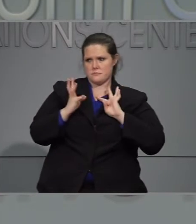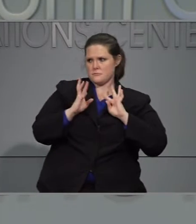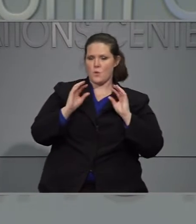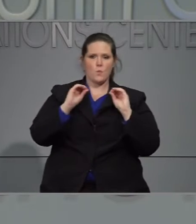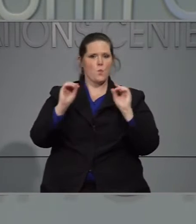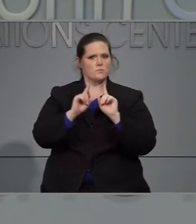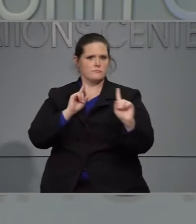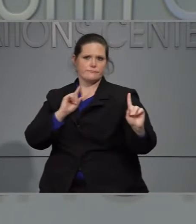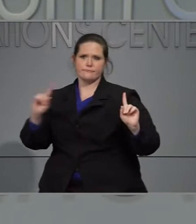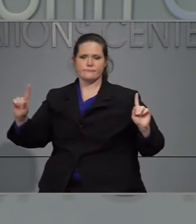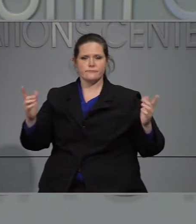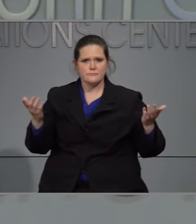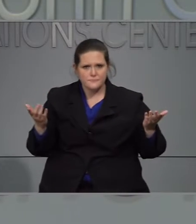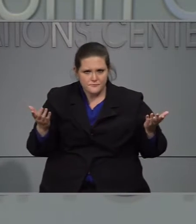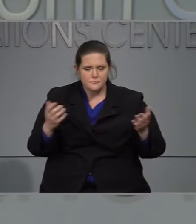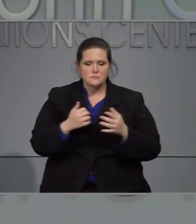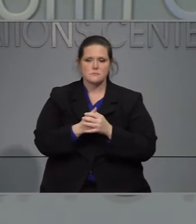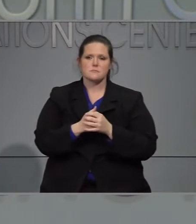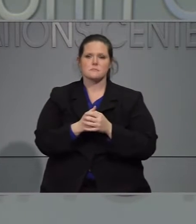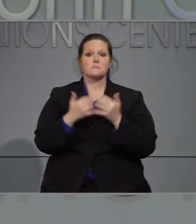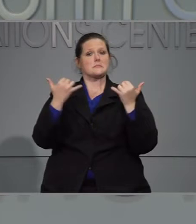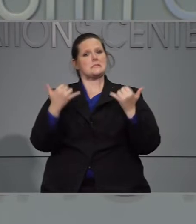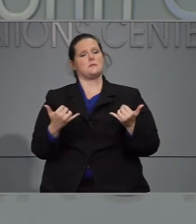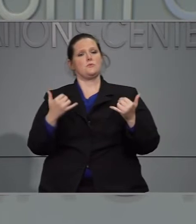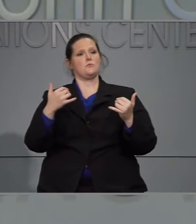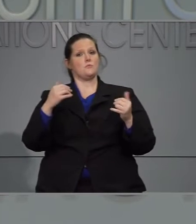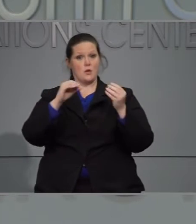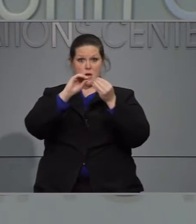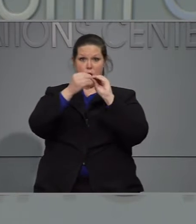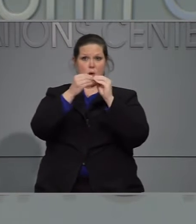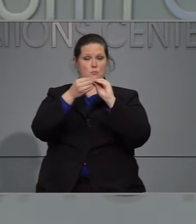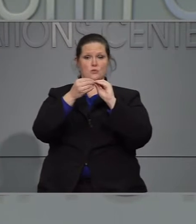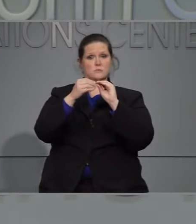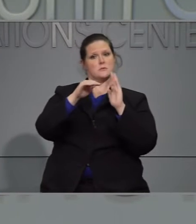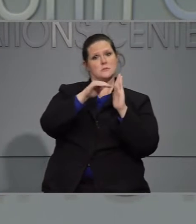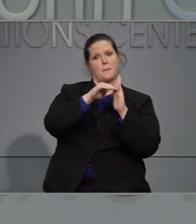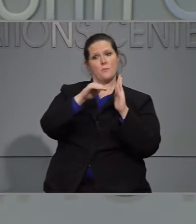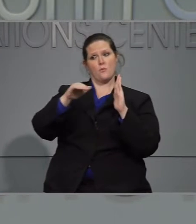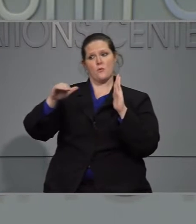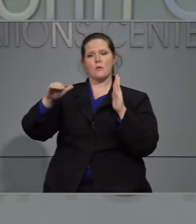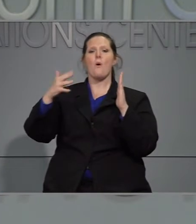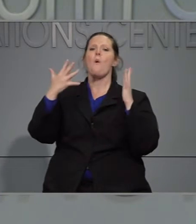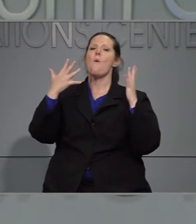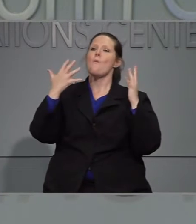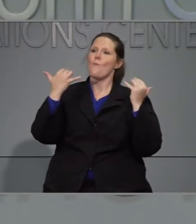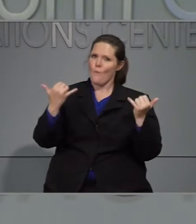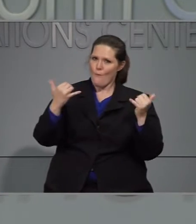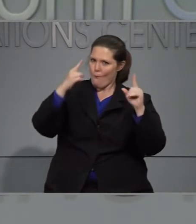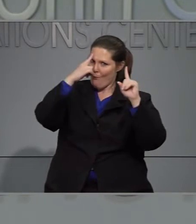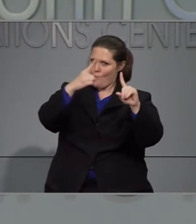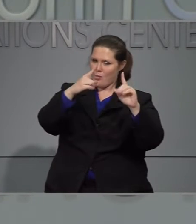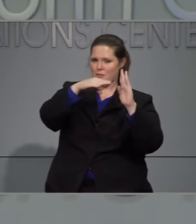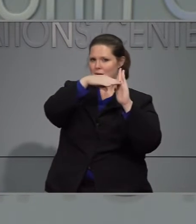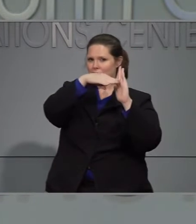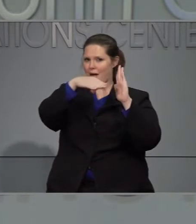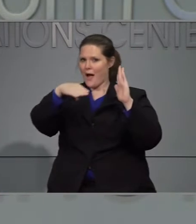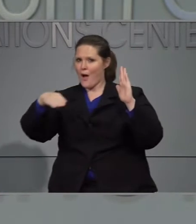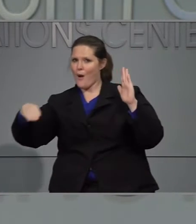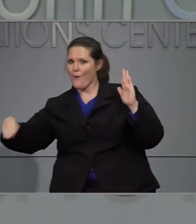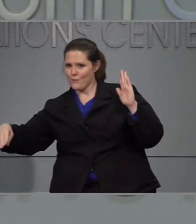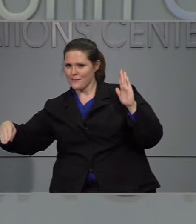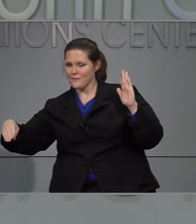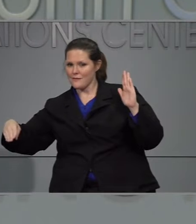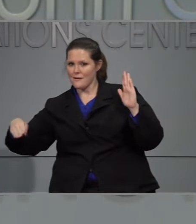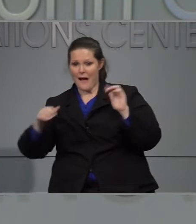ya que han estabilizado los números, queremos que esos números sigan bajando. Y esa es una de las formas que nosotros pensamos que será efectivo